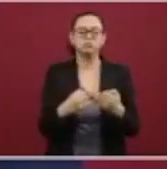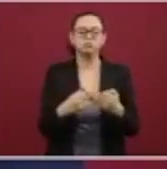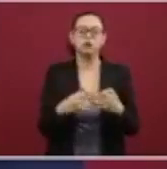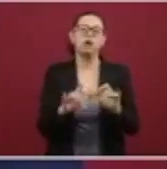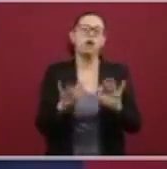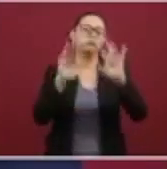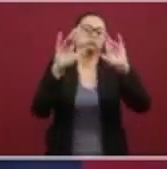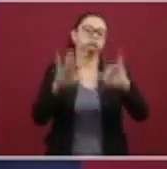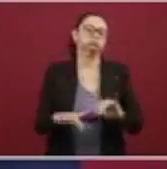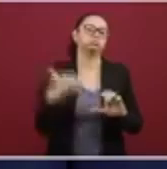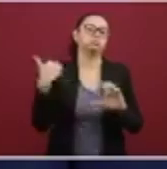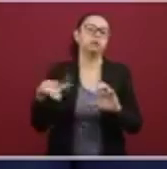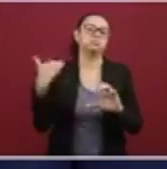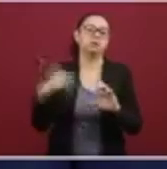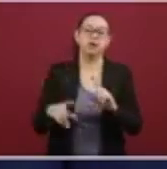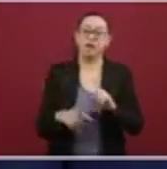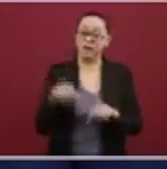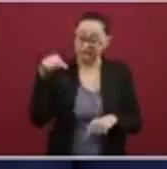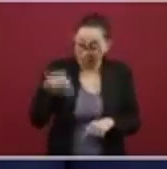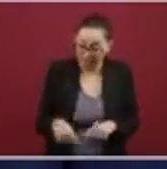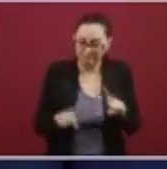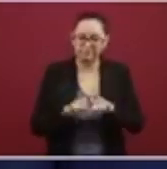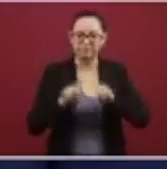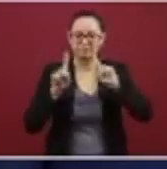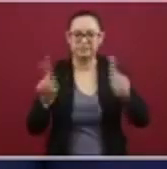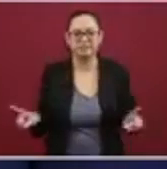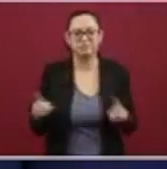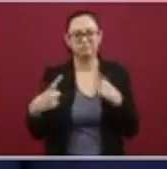Y aquí no. Aquí es diálogo